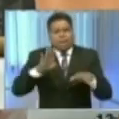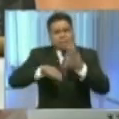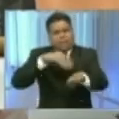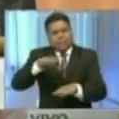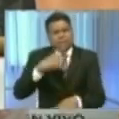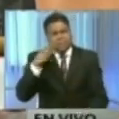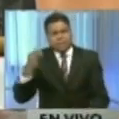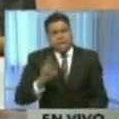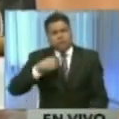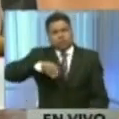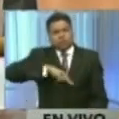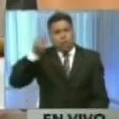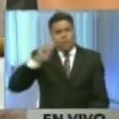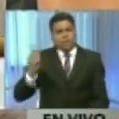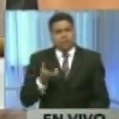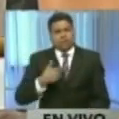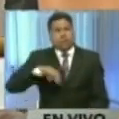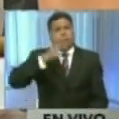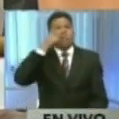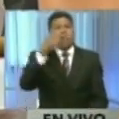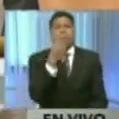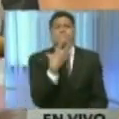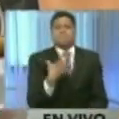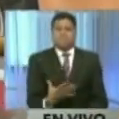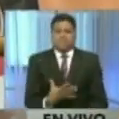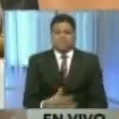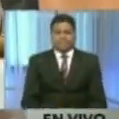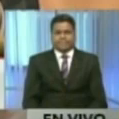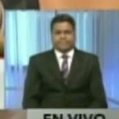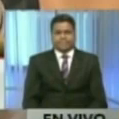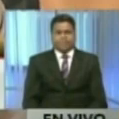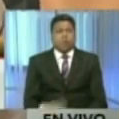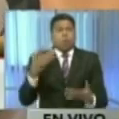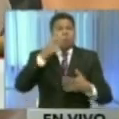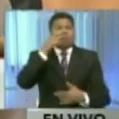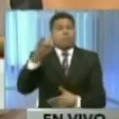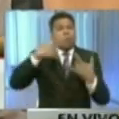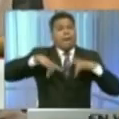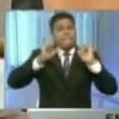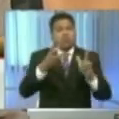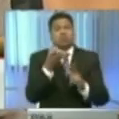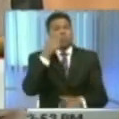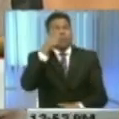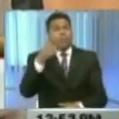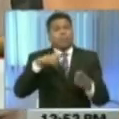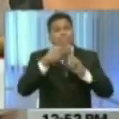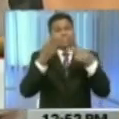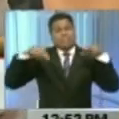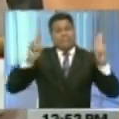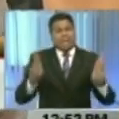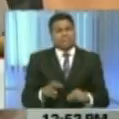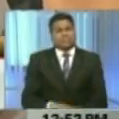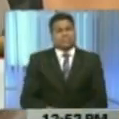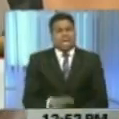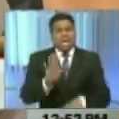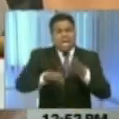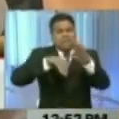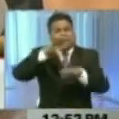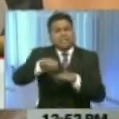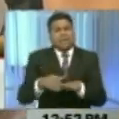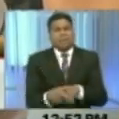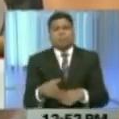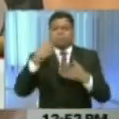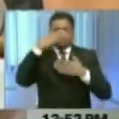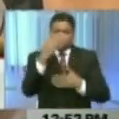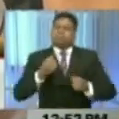Nosotros los venezolanos, que somos un pueblo de bien, que somos un pueblo de amor, que somos un pueblo de paz, caminamos con